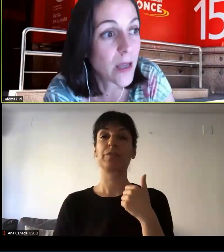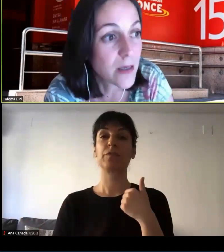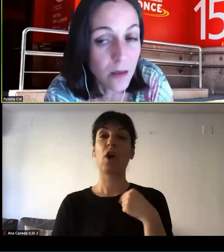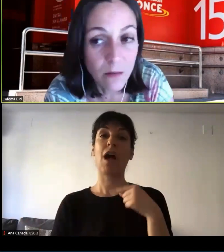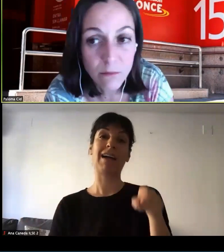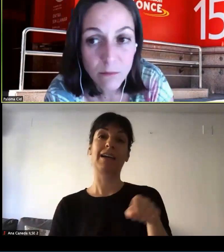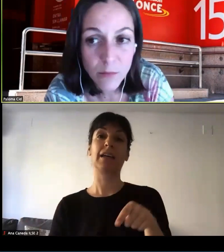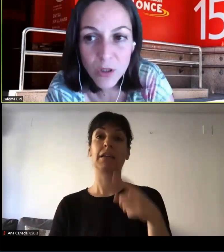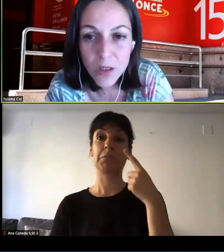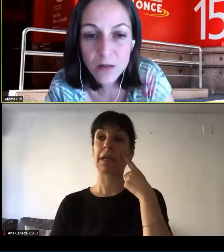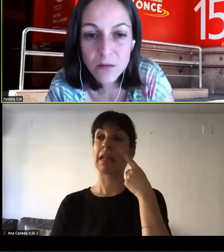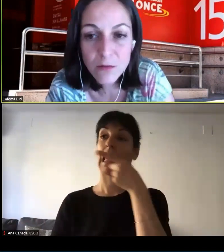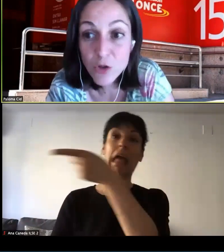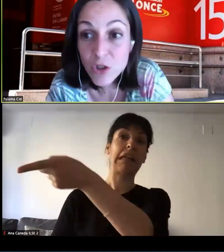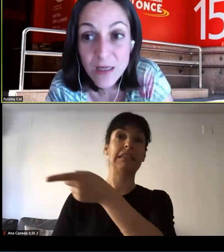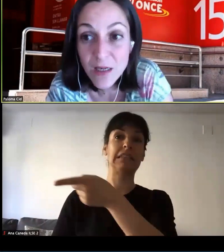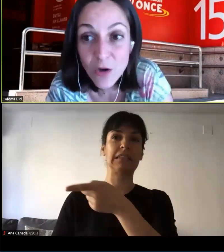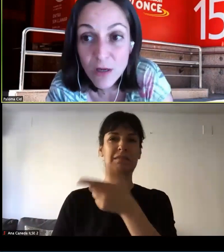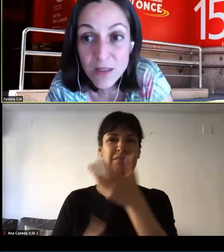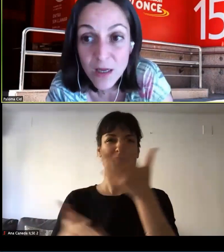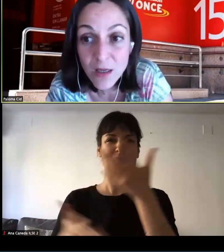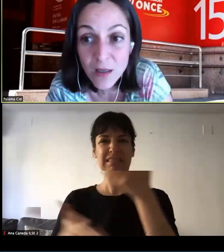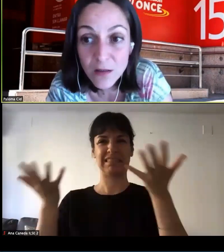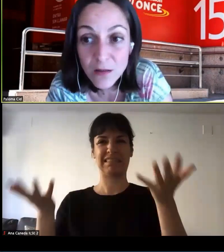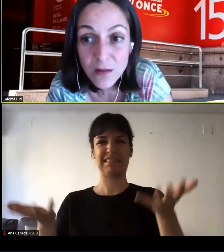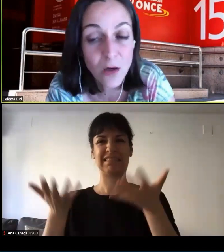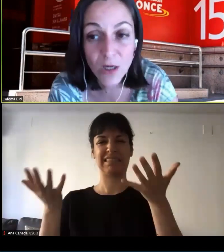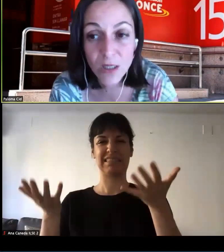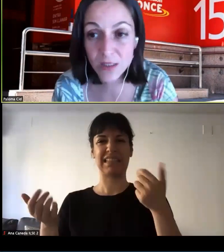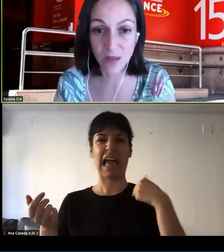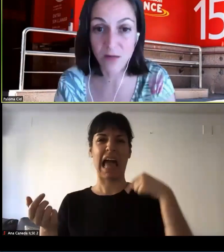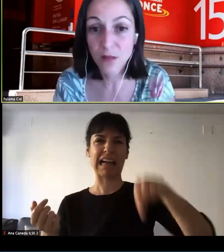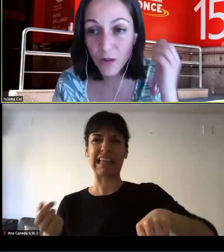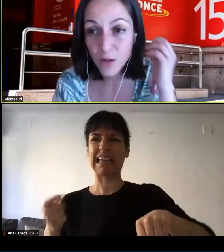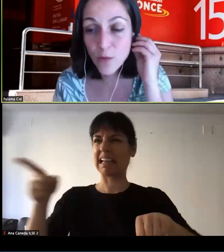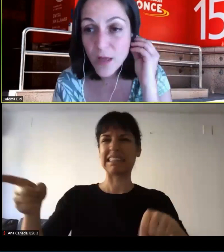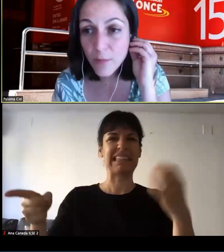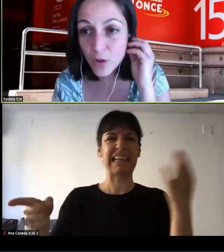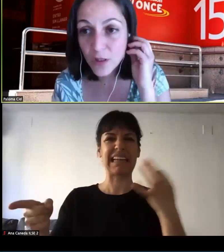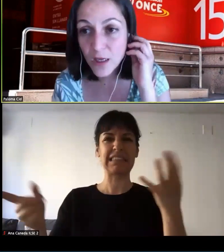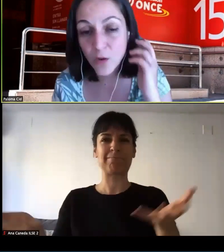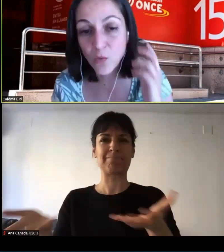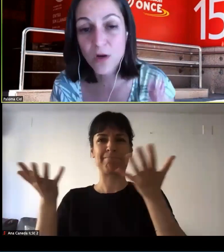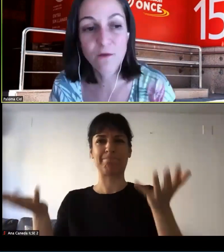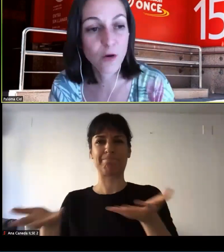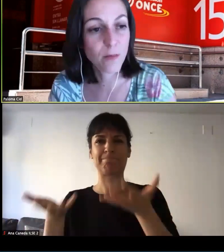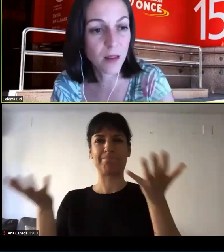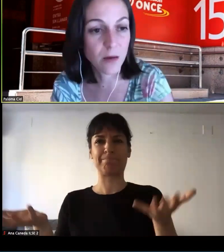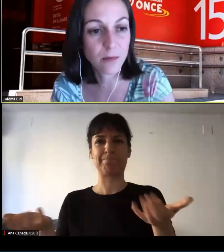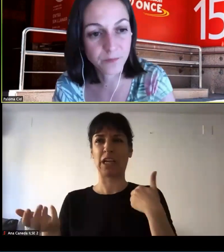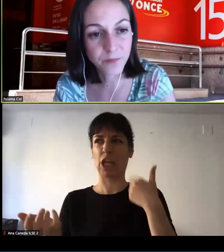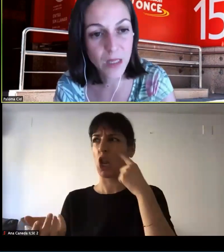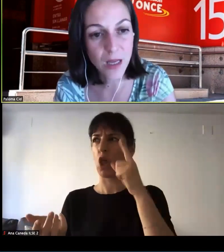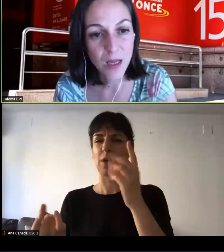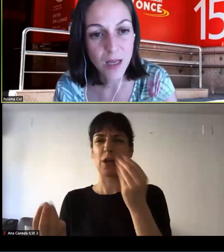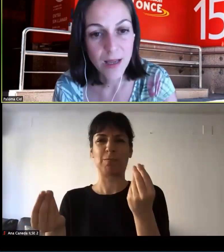que hay allí? Porque no sé ni lo que es aquí ni lo que es allí. No me aporta ninguna